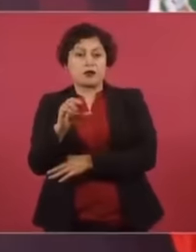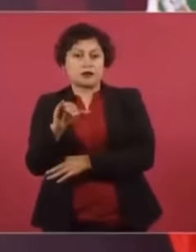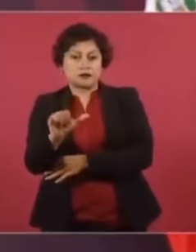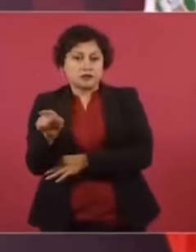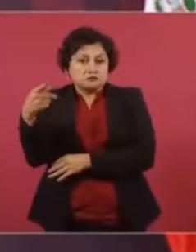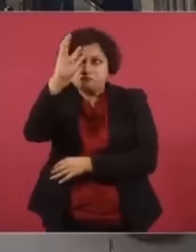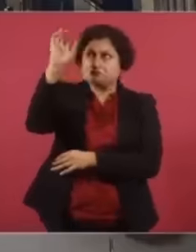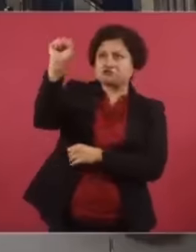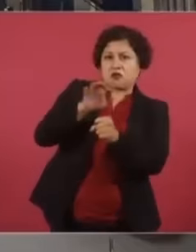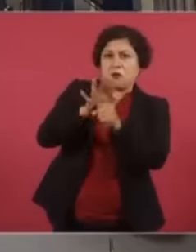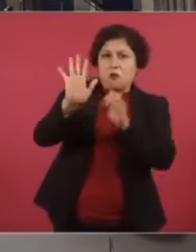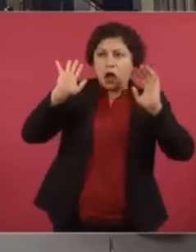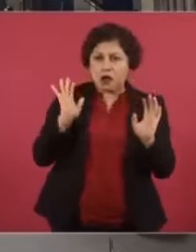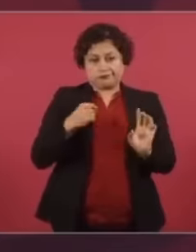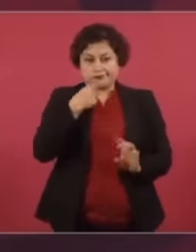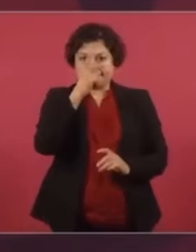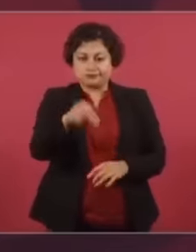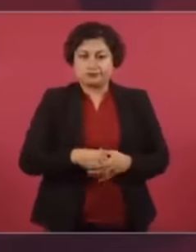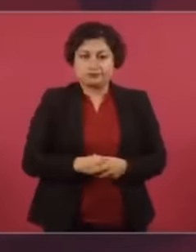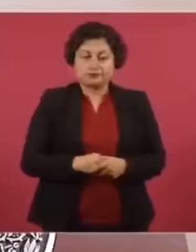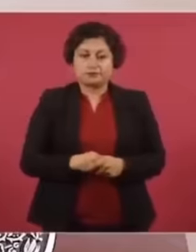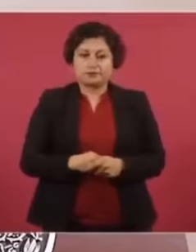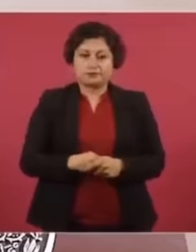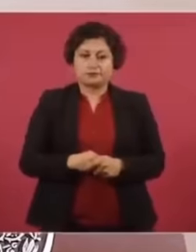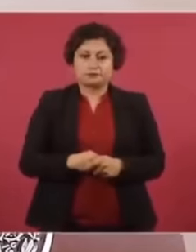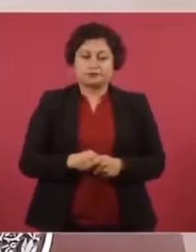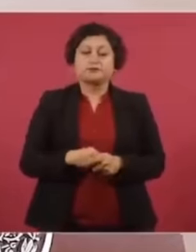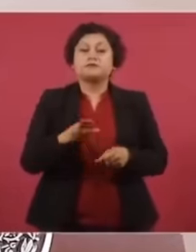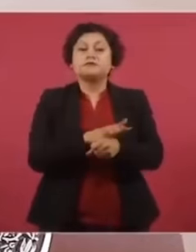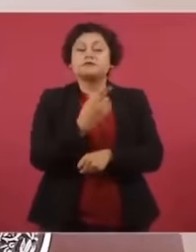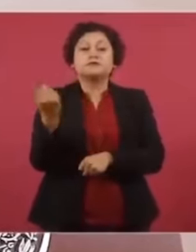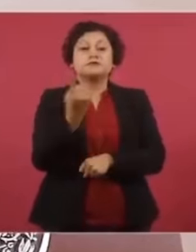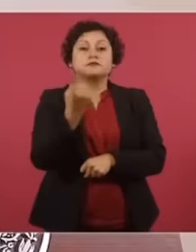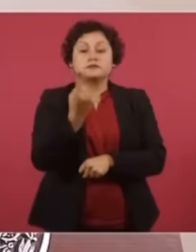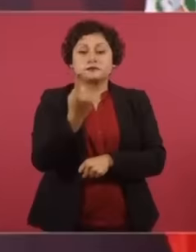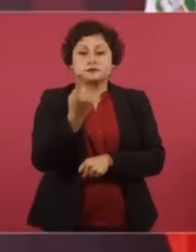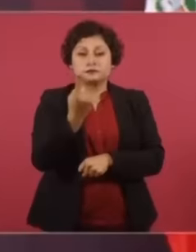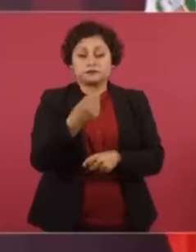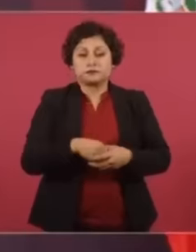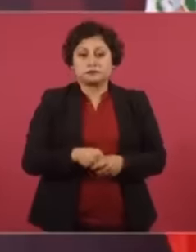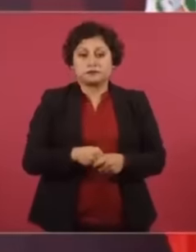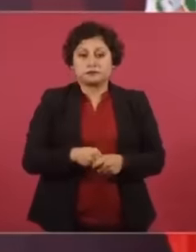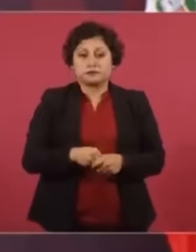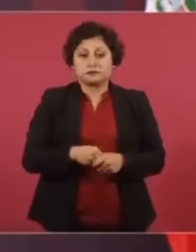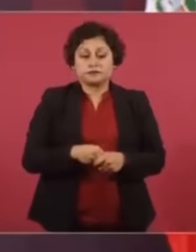ha habido? Yo sostengo que no, que lo que hemos